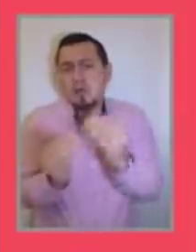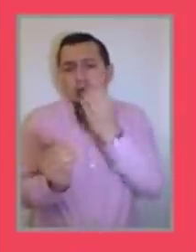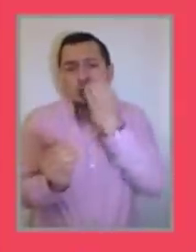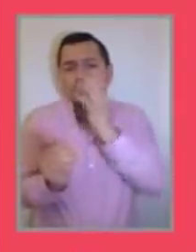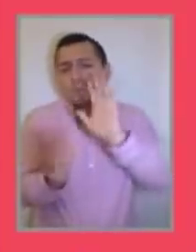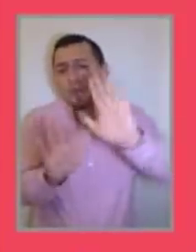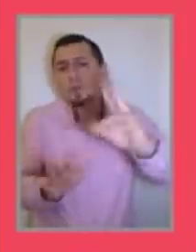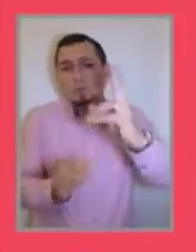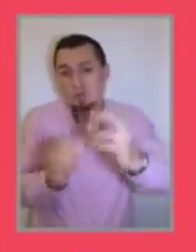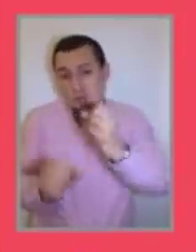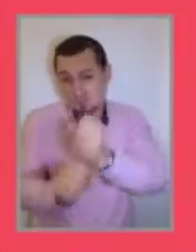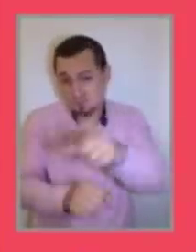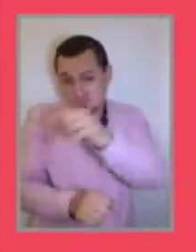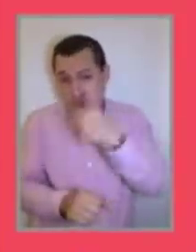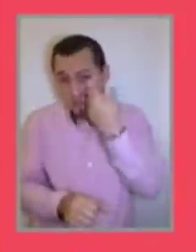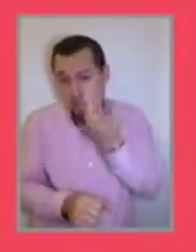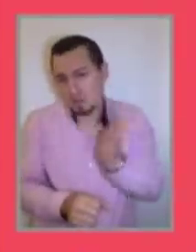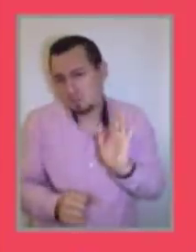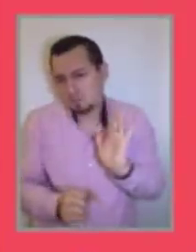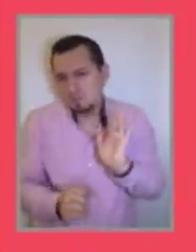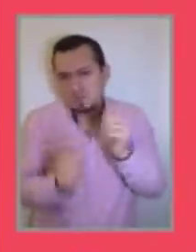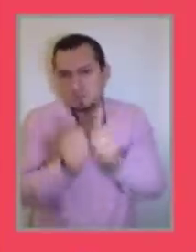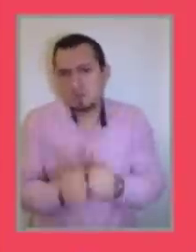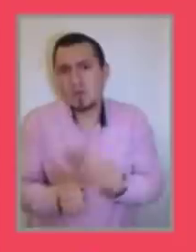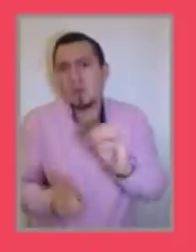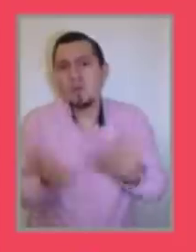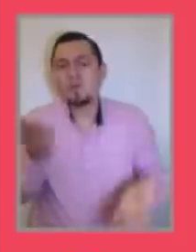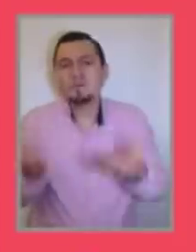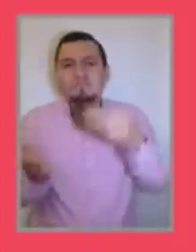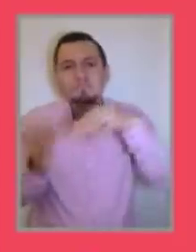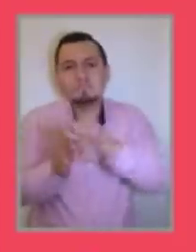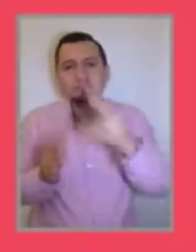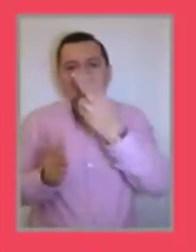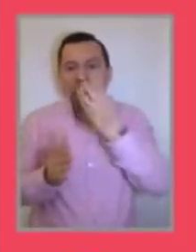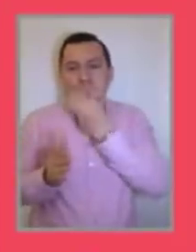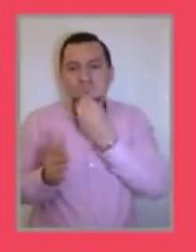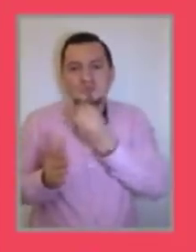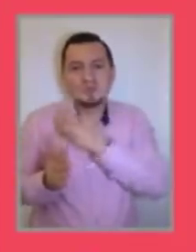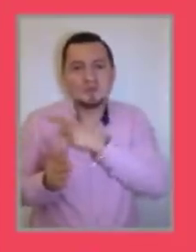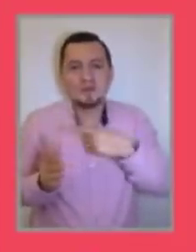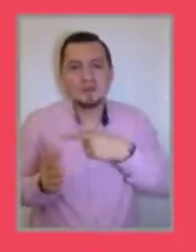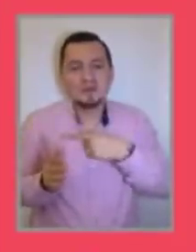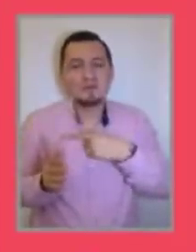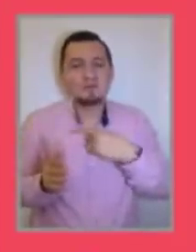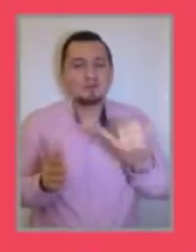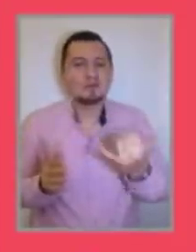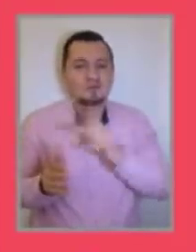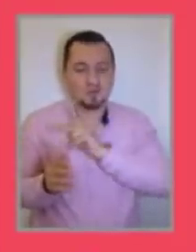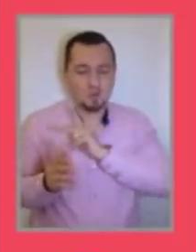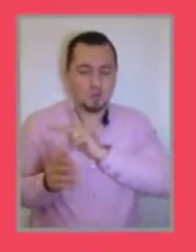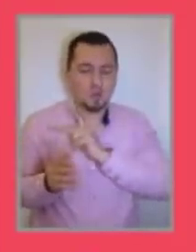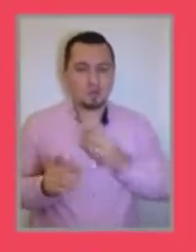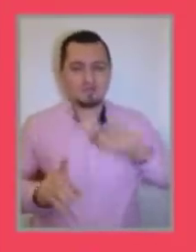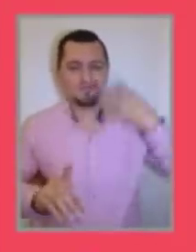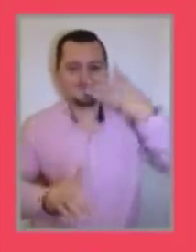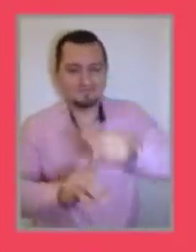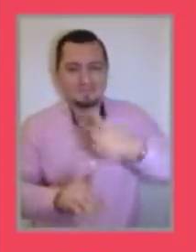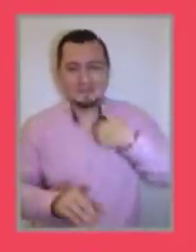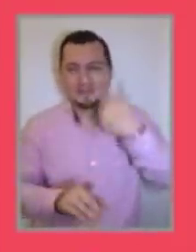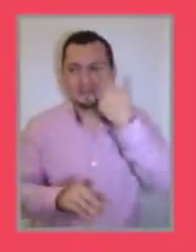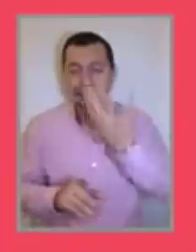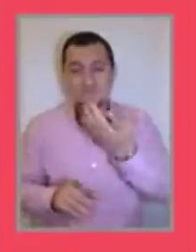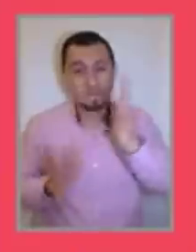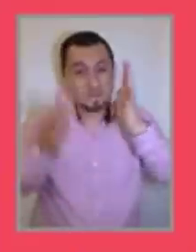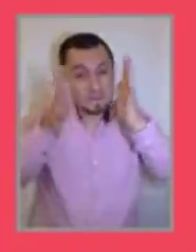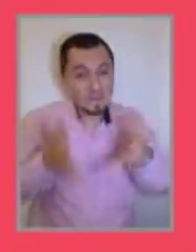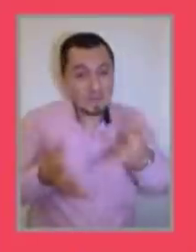pero tenemos que encontrar una ruta para resolver este tema. Sí, ahí me gustaría complementar diciendo que ya